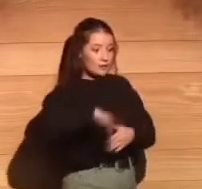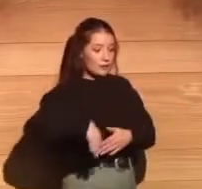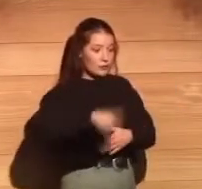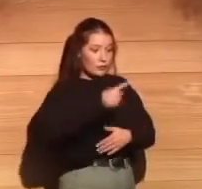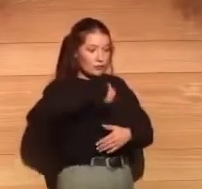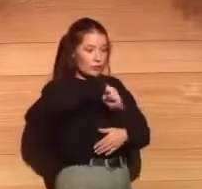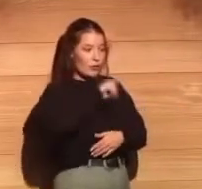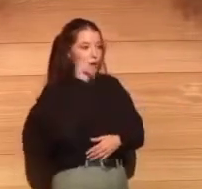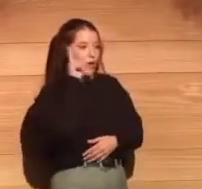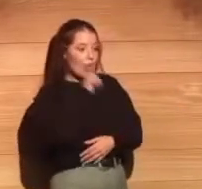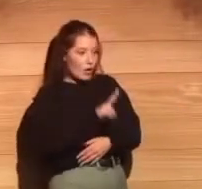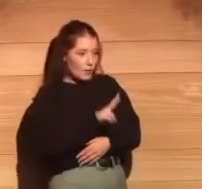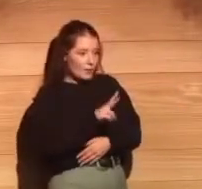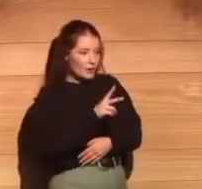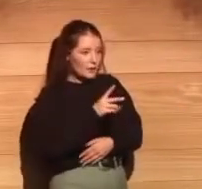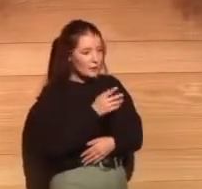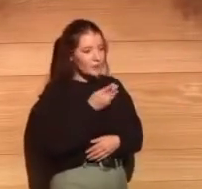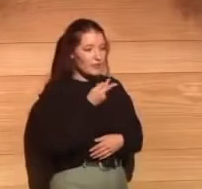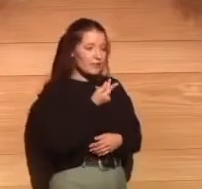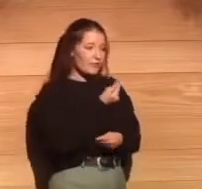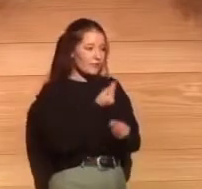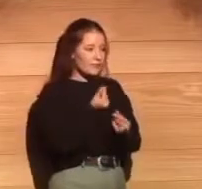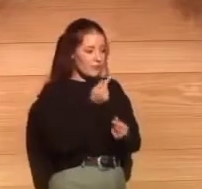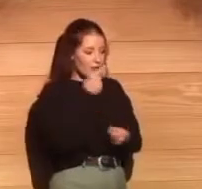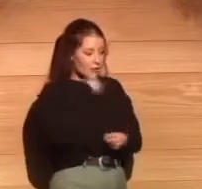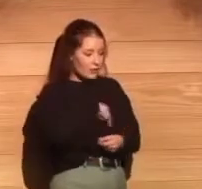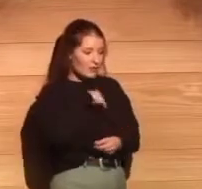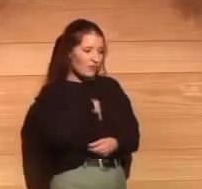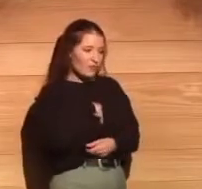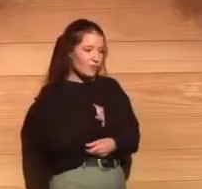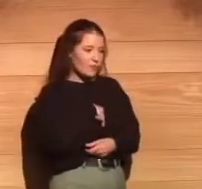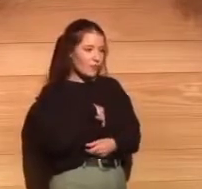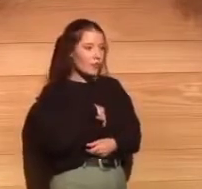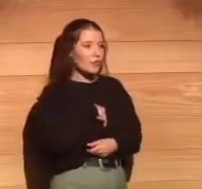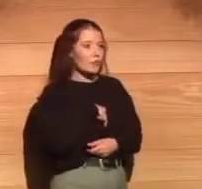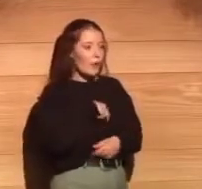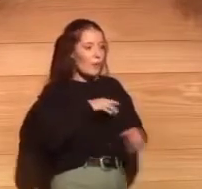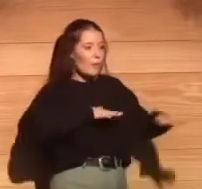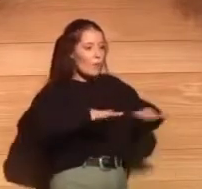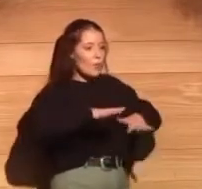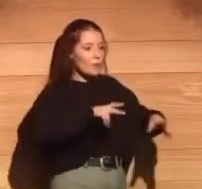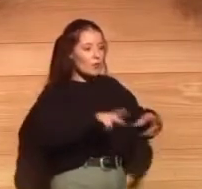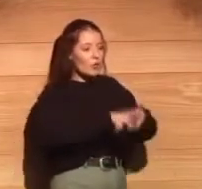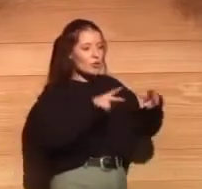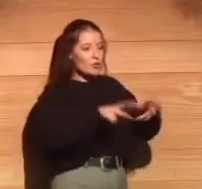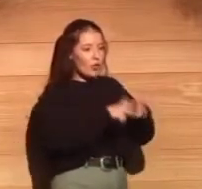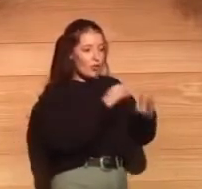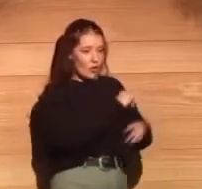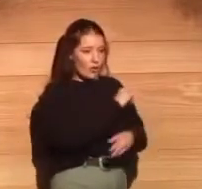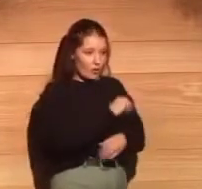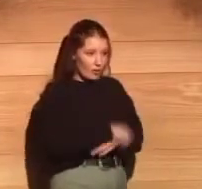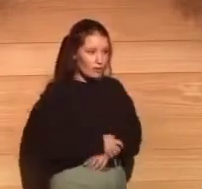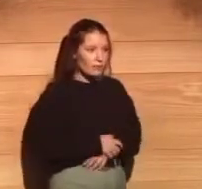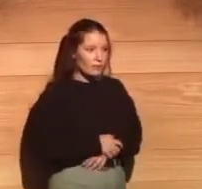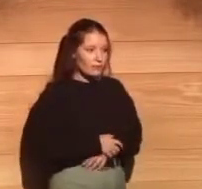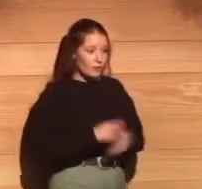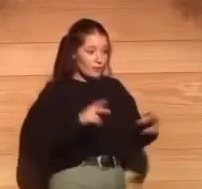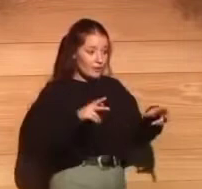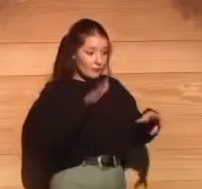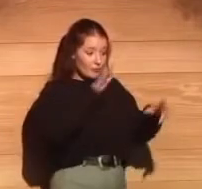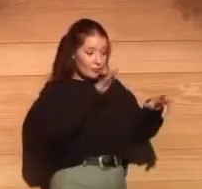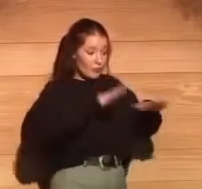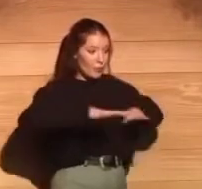estamos viendo, a nosotros, los ciudadanos de a pie, nos da la sensación de que hay un movimiento social que reclama